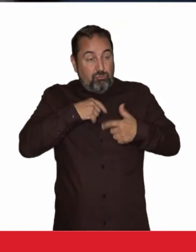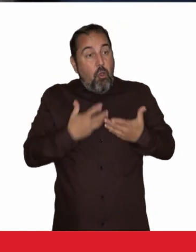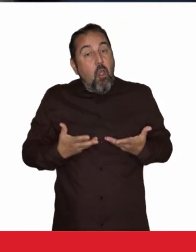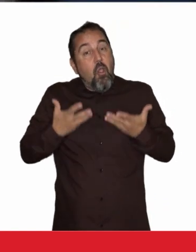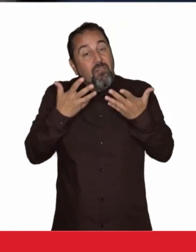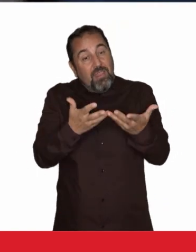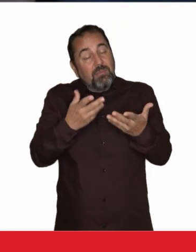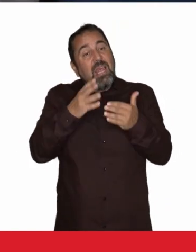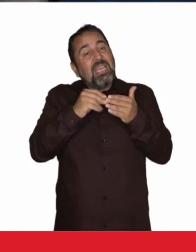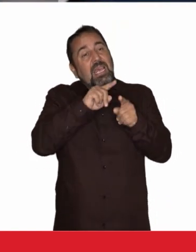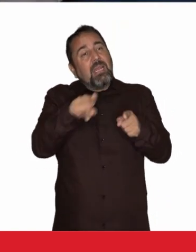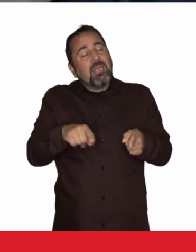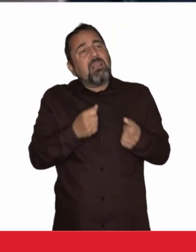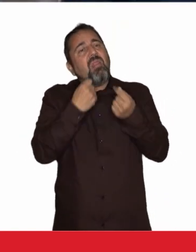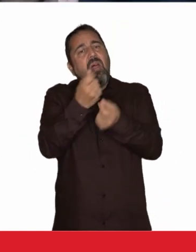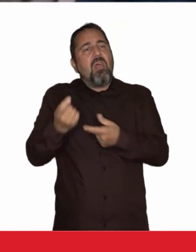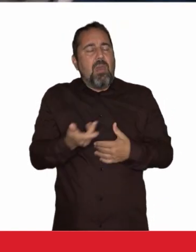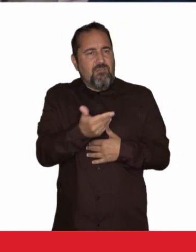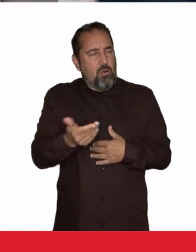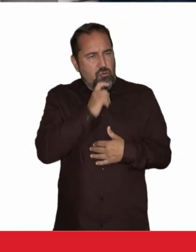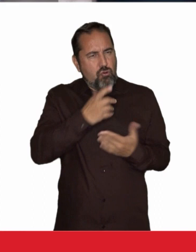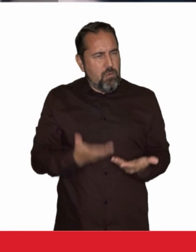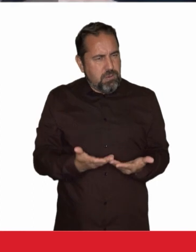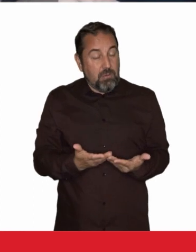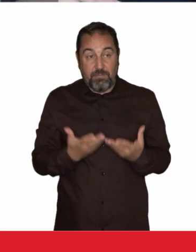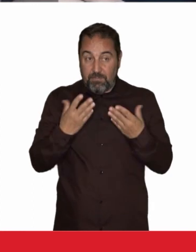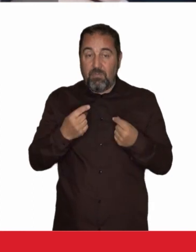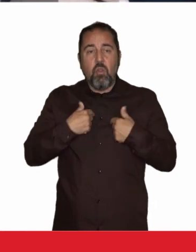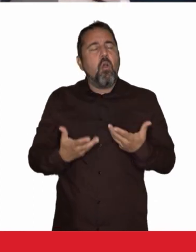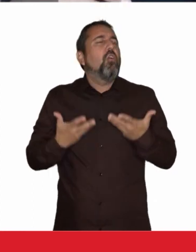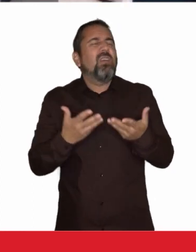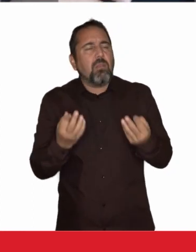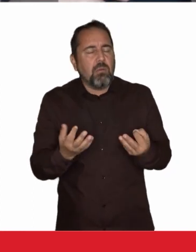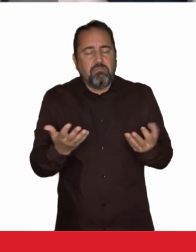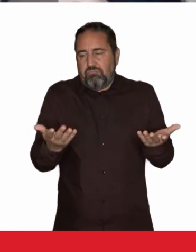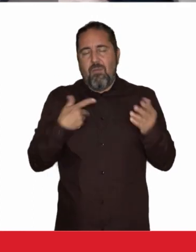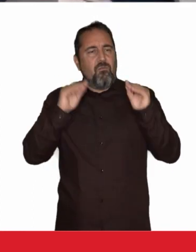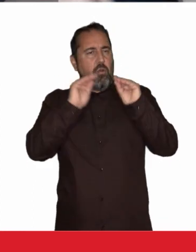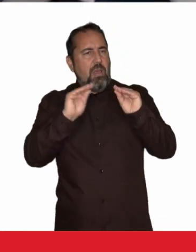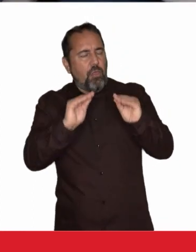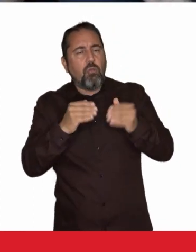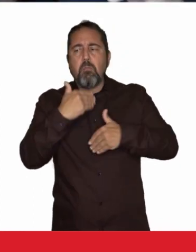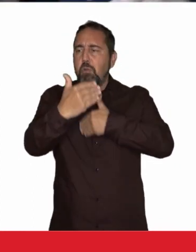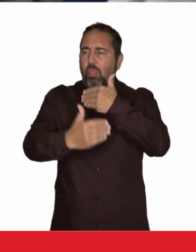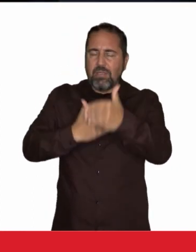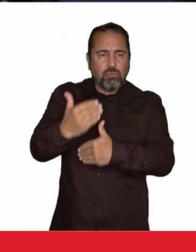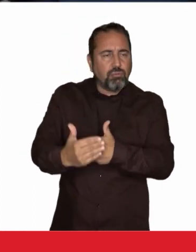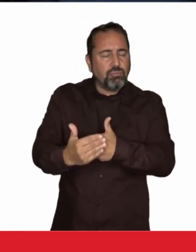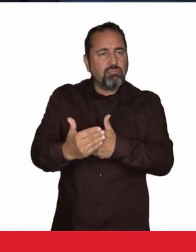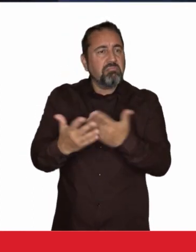lo ofrecemos, cómo esto que ofrecemos crea valor para nuestros clientes. ¿Sí? Es decir, ¿qué te